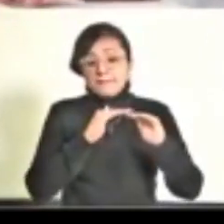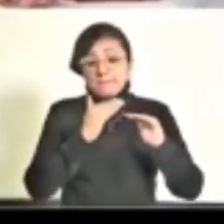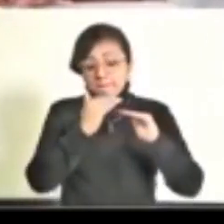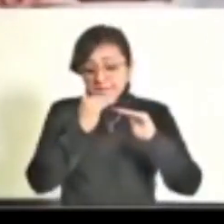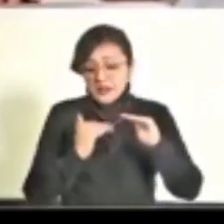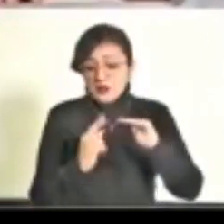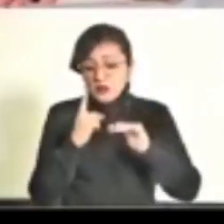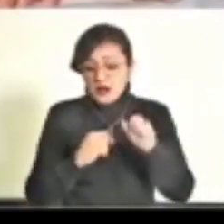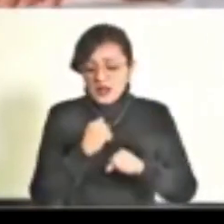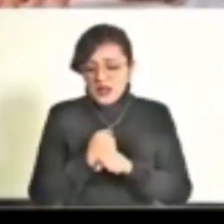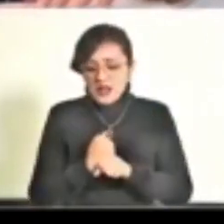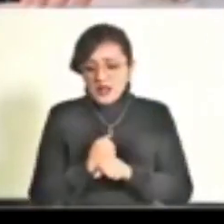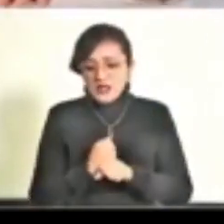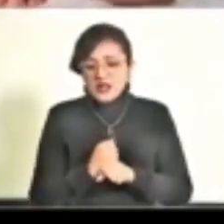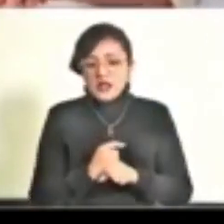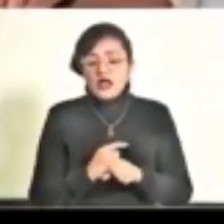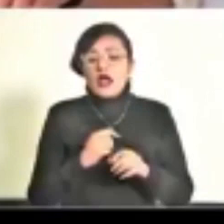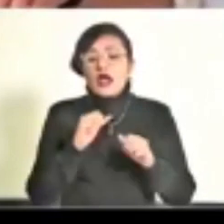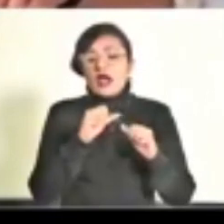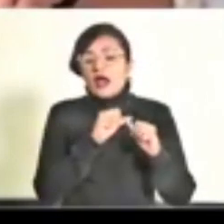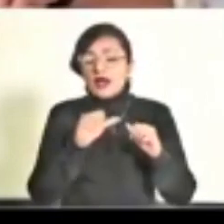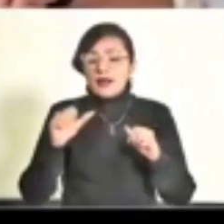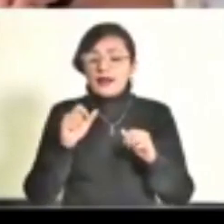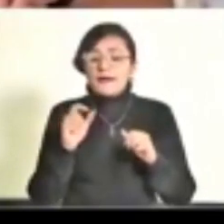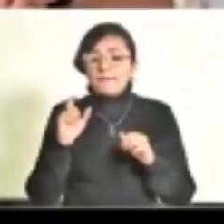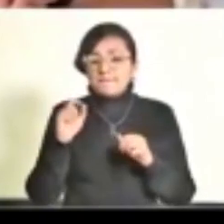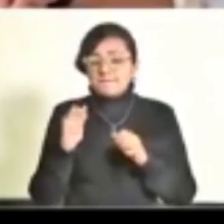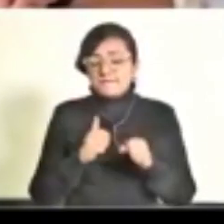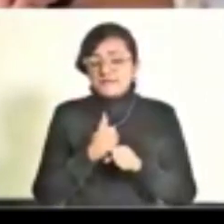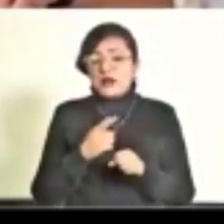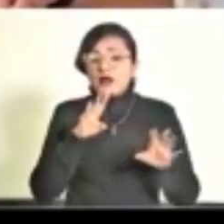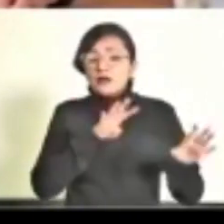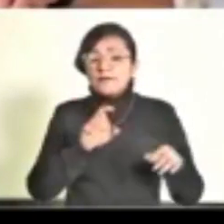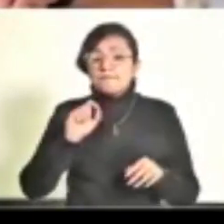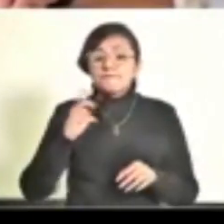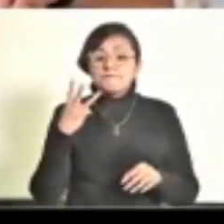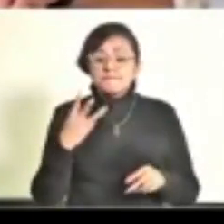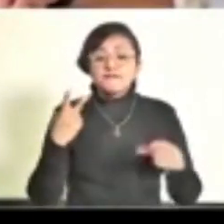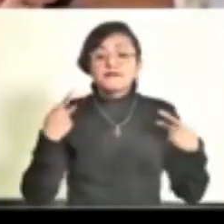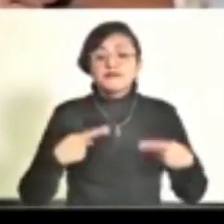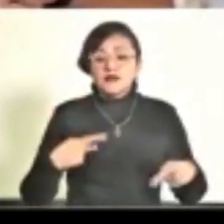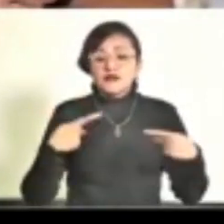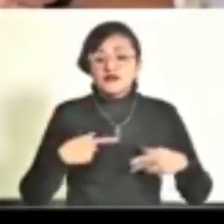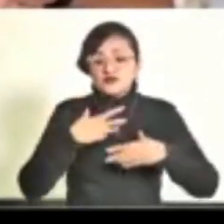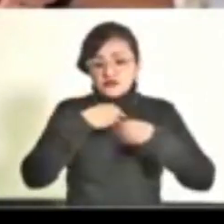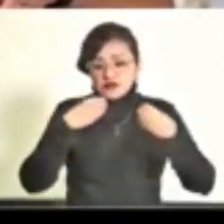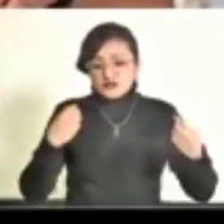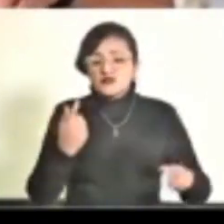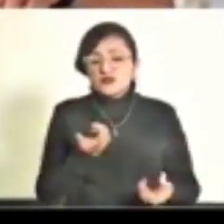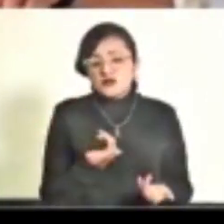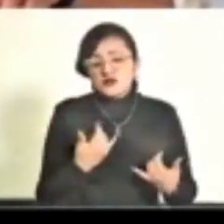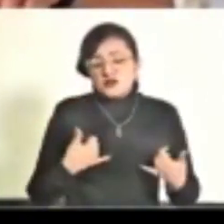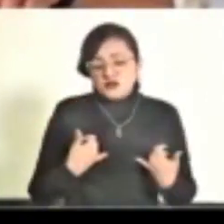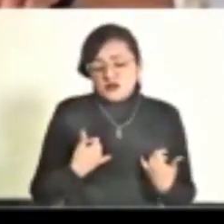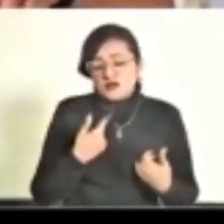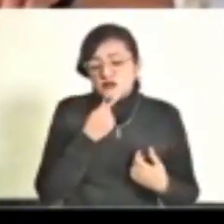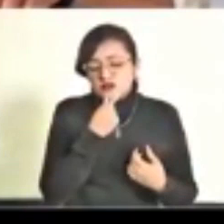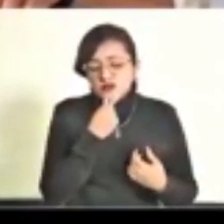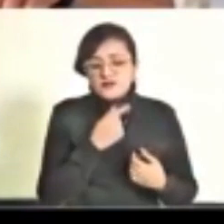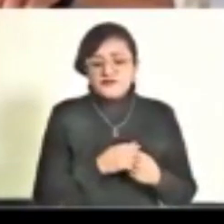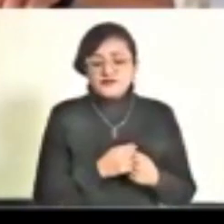año hasta los 20 años 923 personas que se han infectado menores de edad